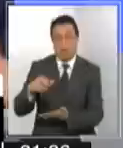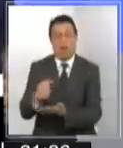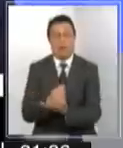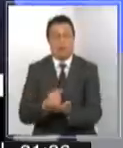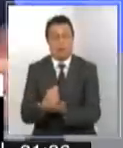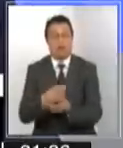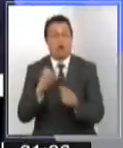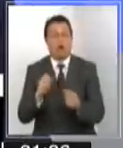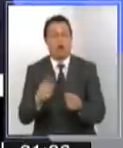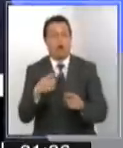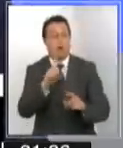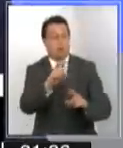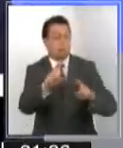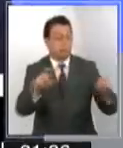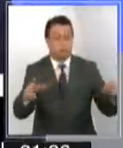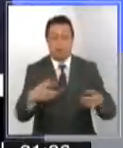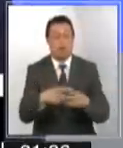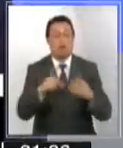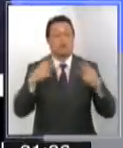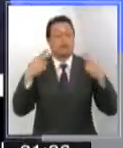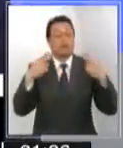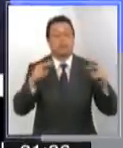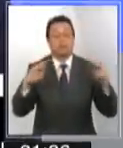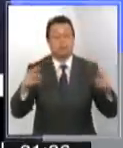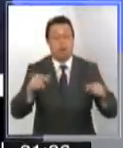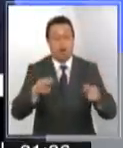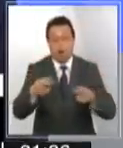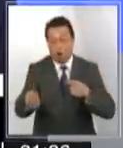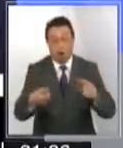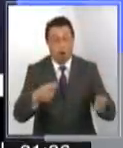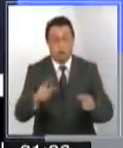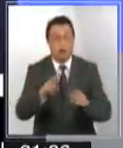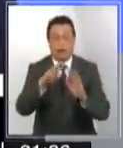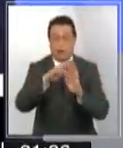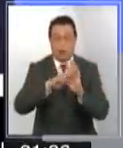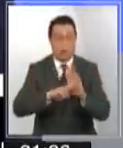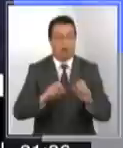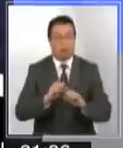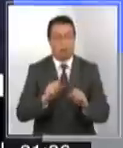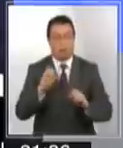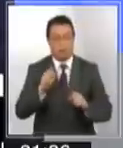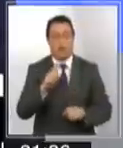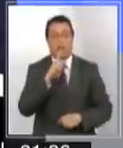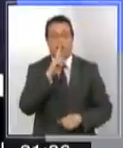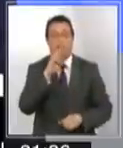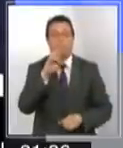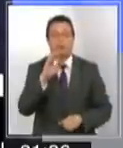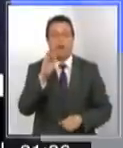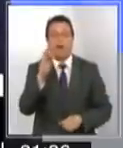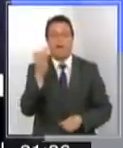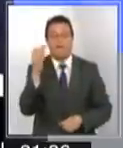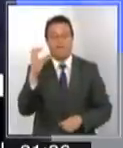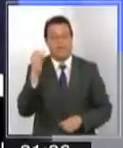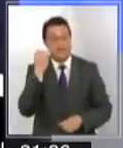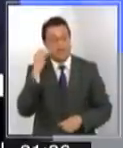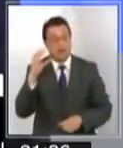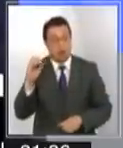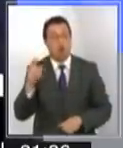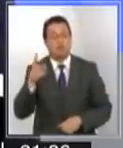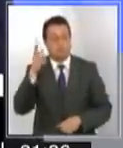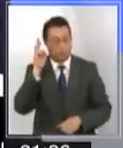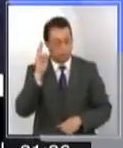productos plaguicidas y tomármelo. Eso, el consumo no se puede regular, lo que se puede sancionar es el tráfico, y eso es lo que se busca. Hoy día